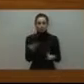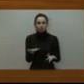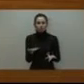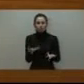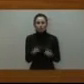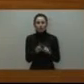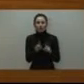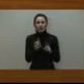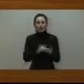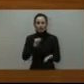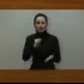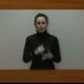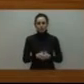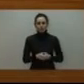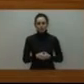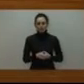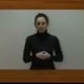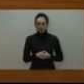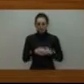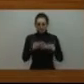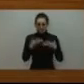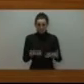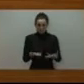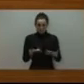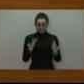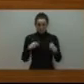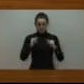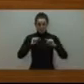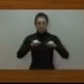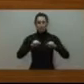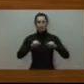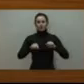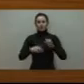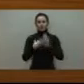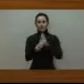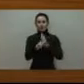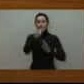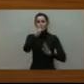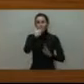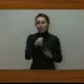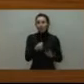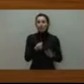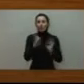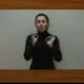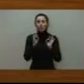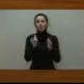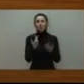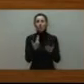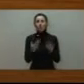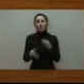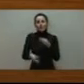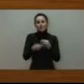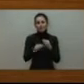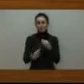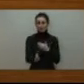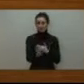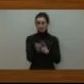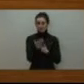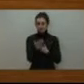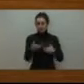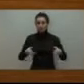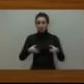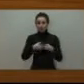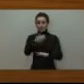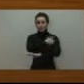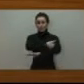temprana. Así que será fácil entender que, en este sentido, la enmienda que presentó el Grupo Parlamentario